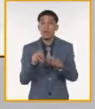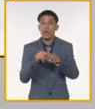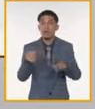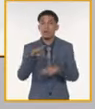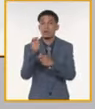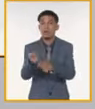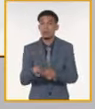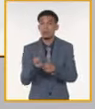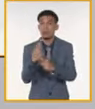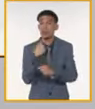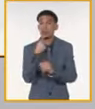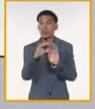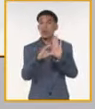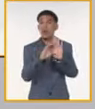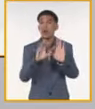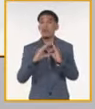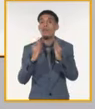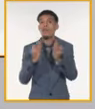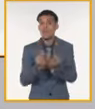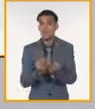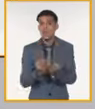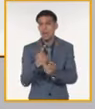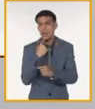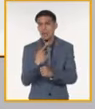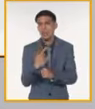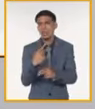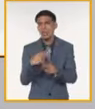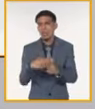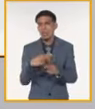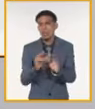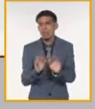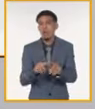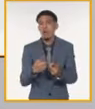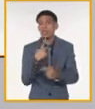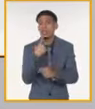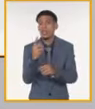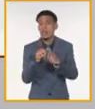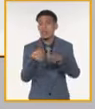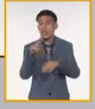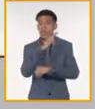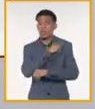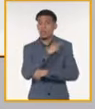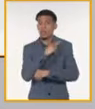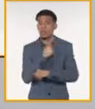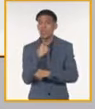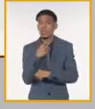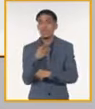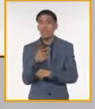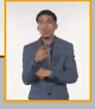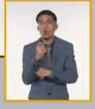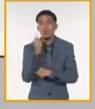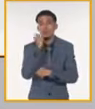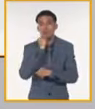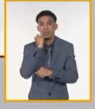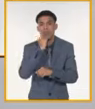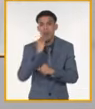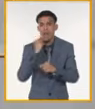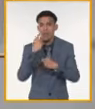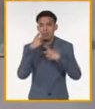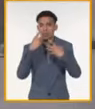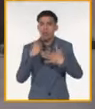minigo la famil agropecuario de una forma muy cariñosa porque dice que que verdaderamente es un impacto muy favorable para para